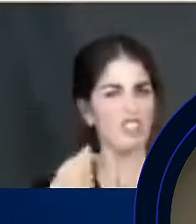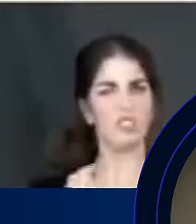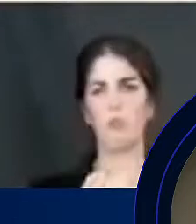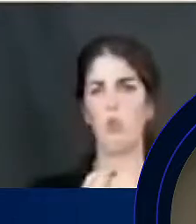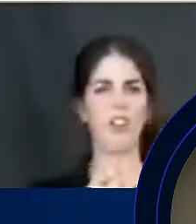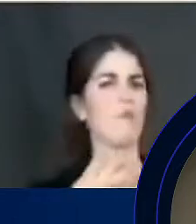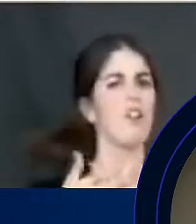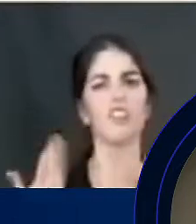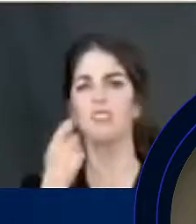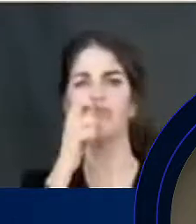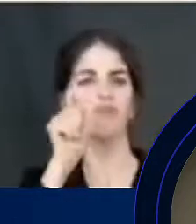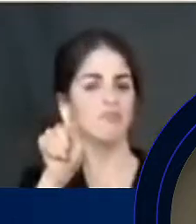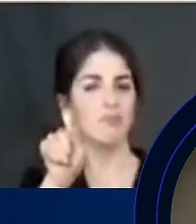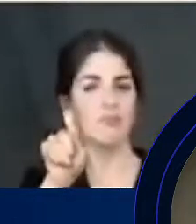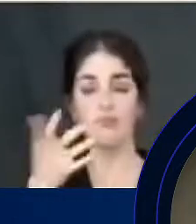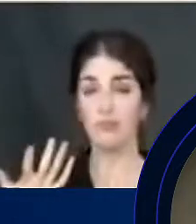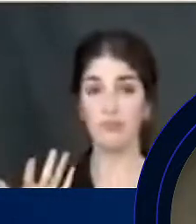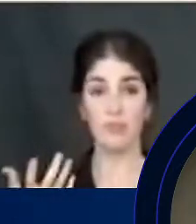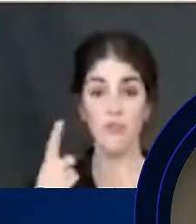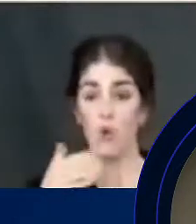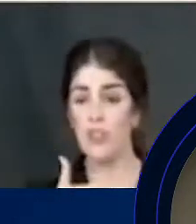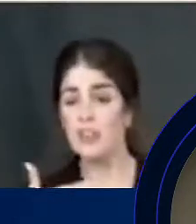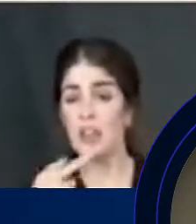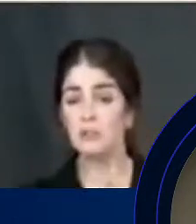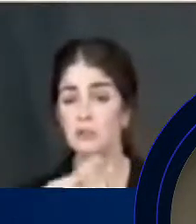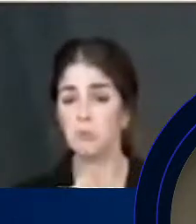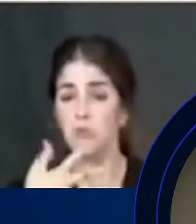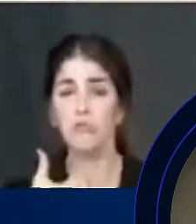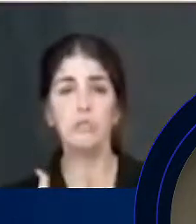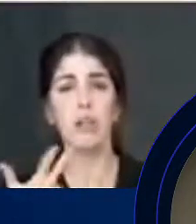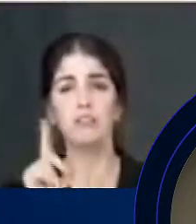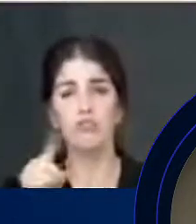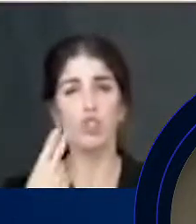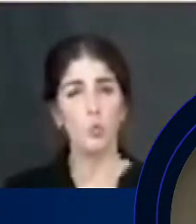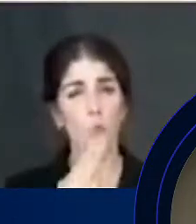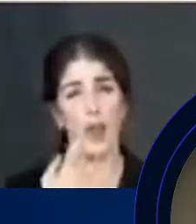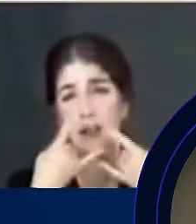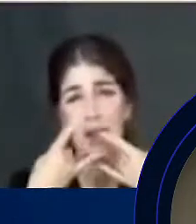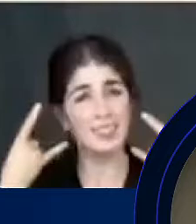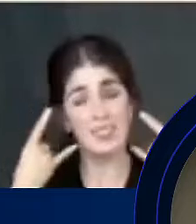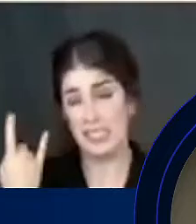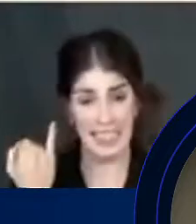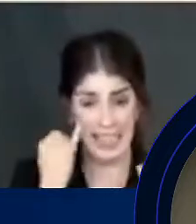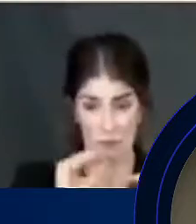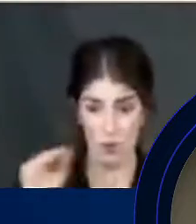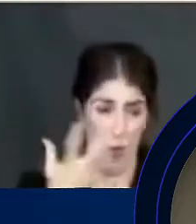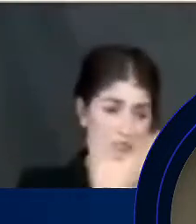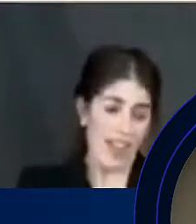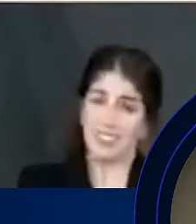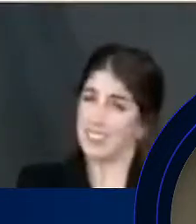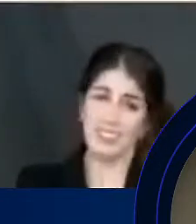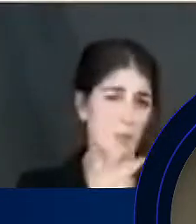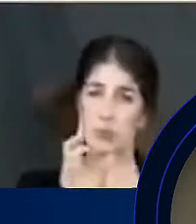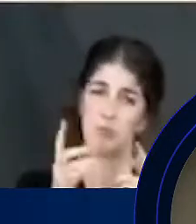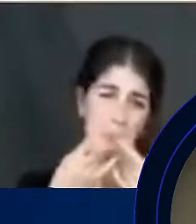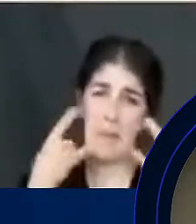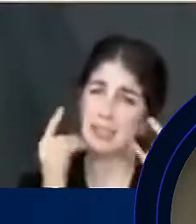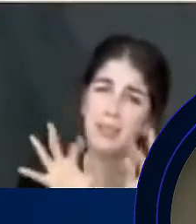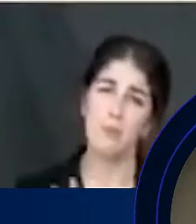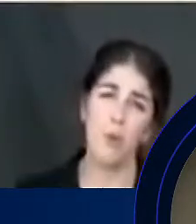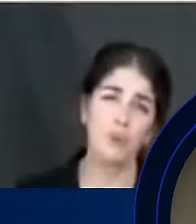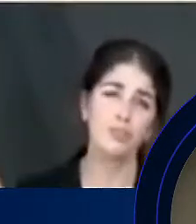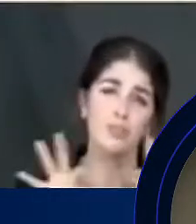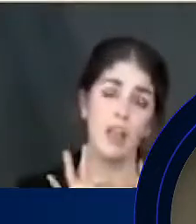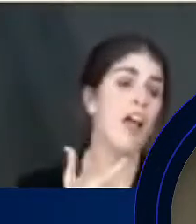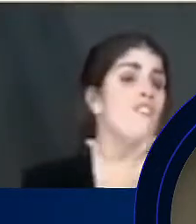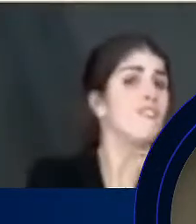piloto 6.500 vacunas a las farmacias. Pero no es que yo o tú vamos a poder